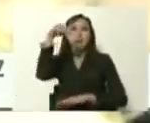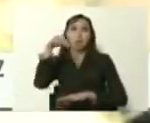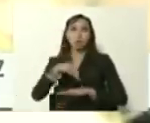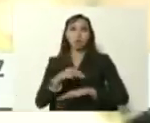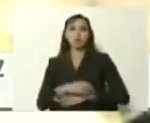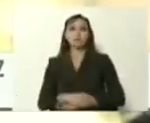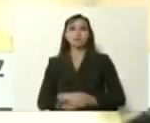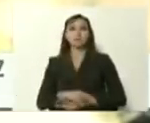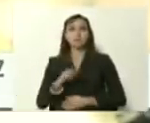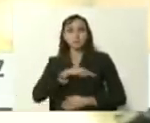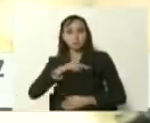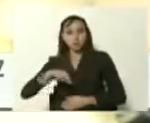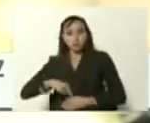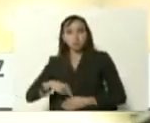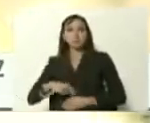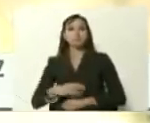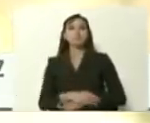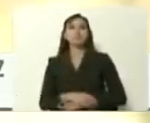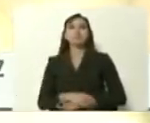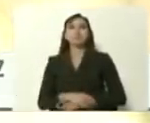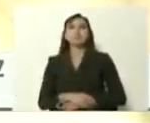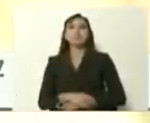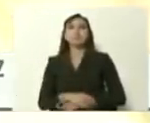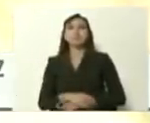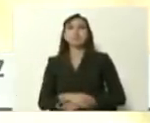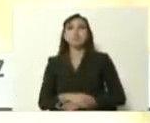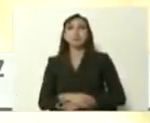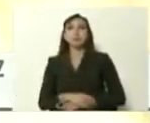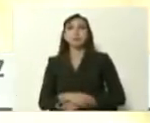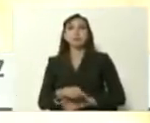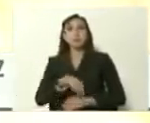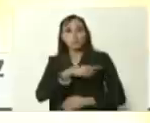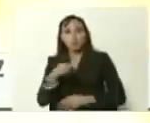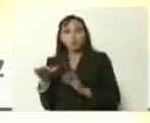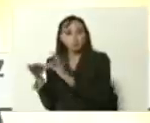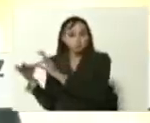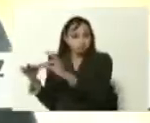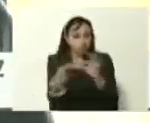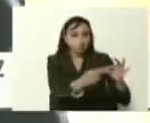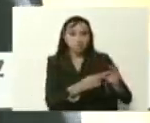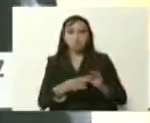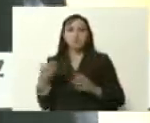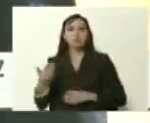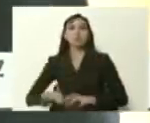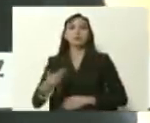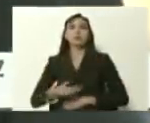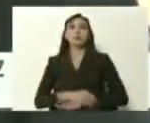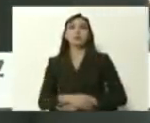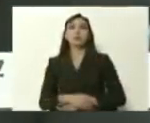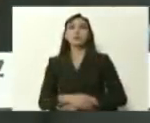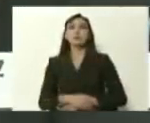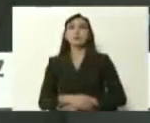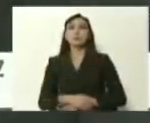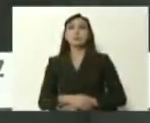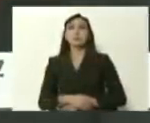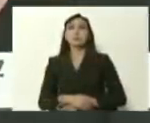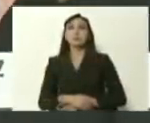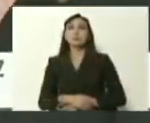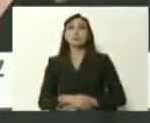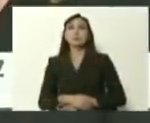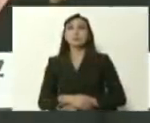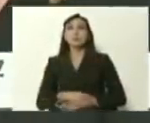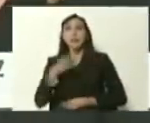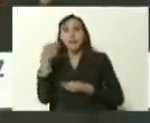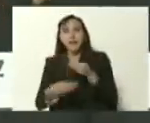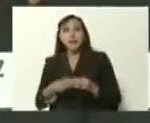Vamos a desprendernos de toda condición humana, de esas las cosas pequeñas que nos desunen. Por eso es que ha funcionado el